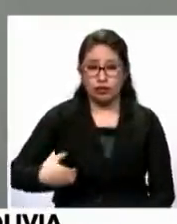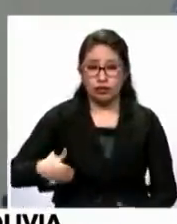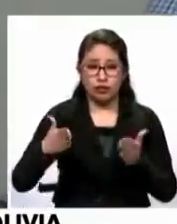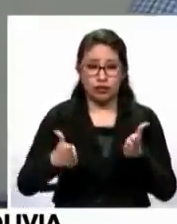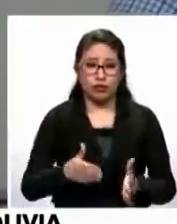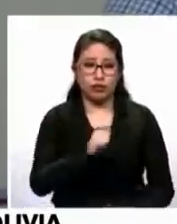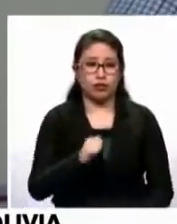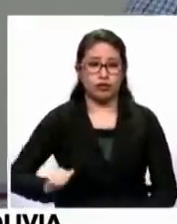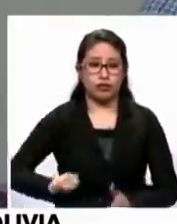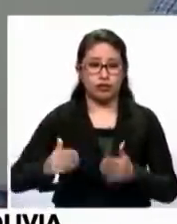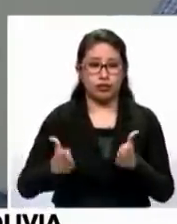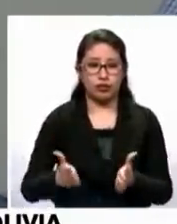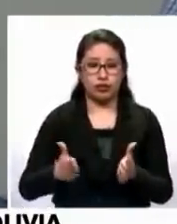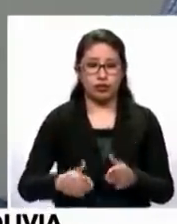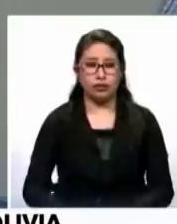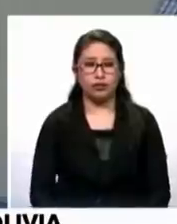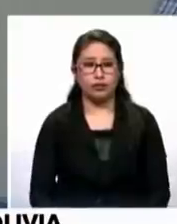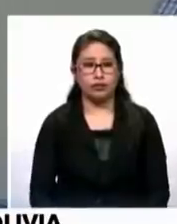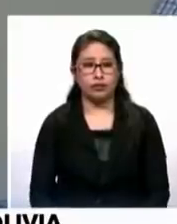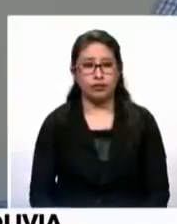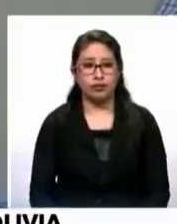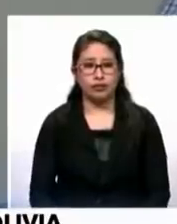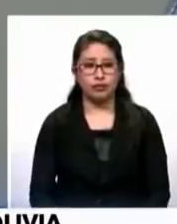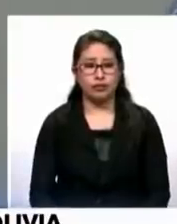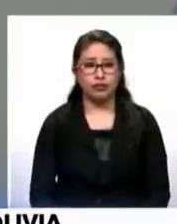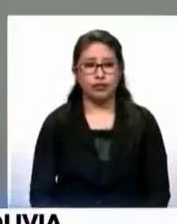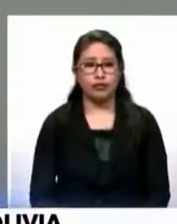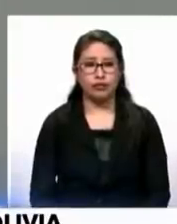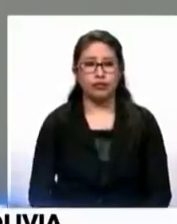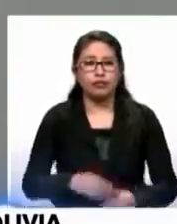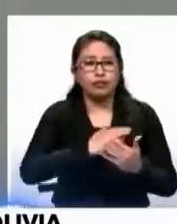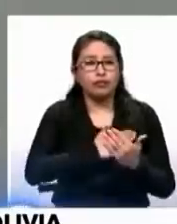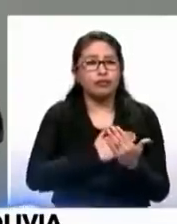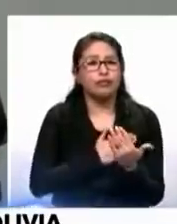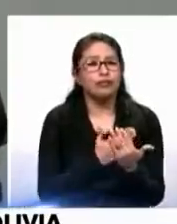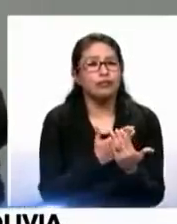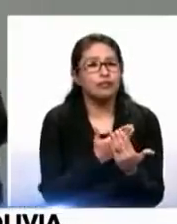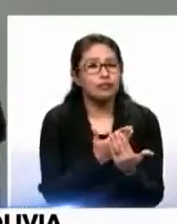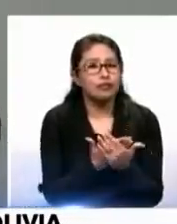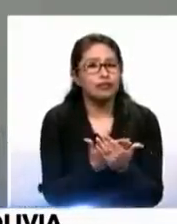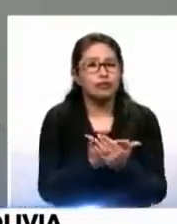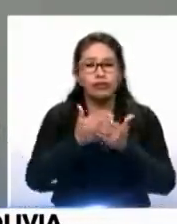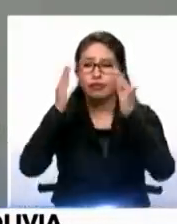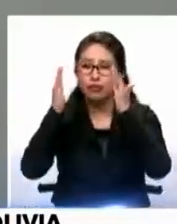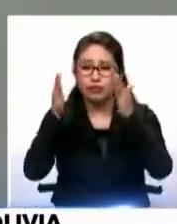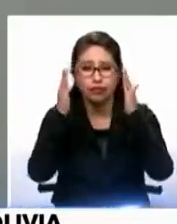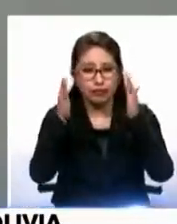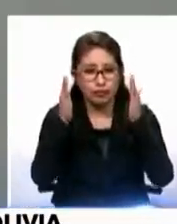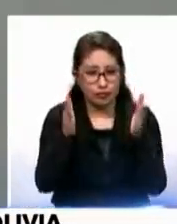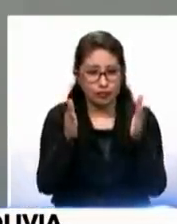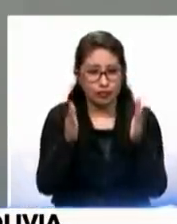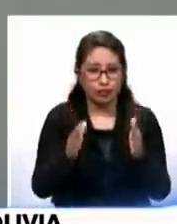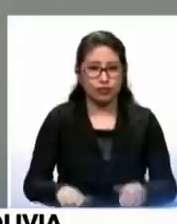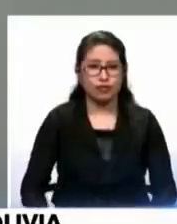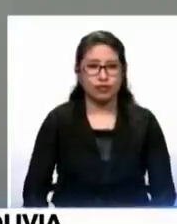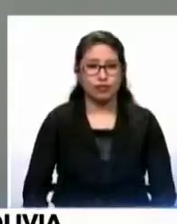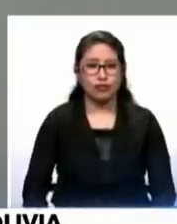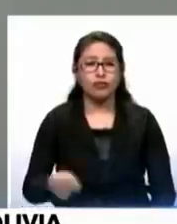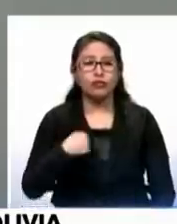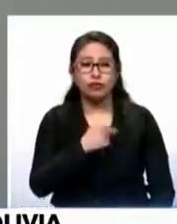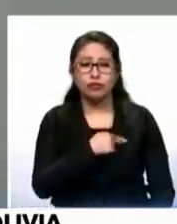es lo que espera en este momento la gente, la solidaridad y la atención de sus gobernantes.